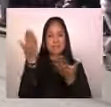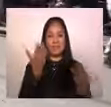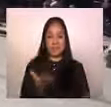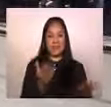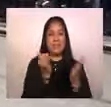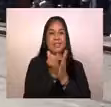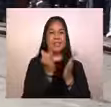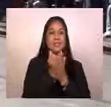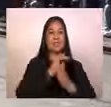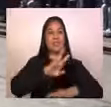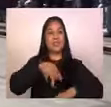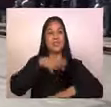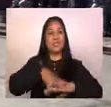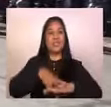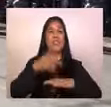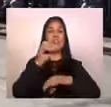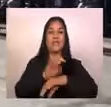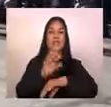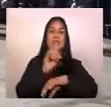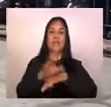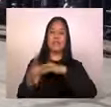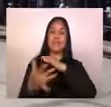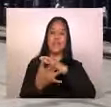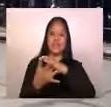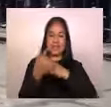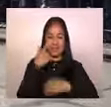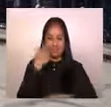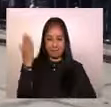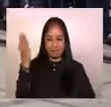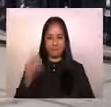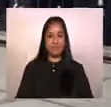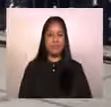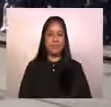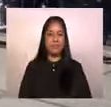Bienvenido, Instituto Nacional de Formación Técnica.